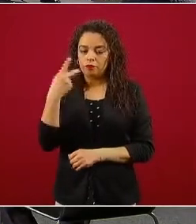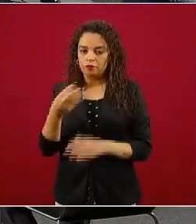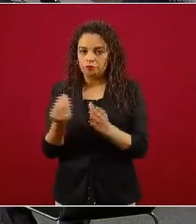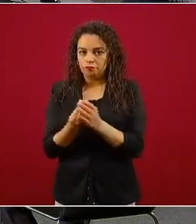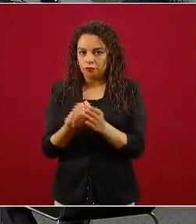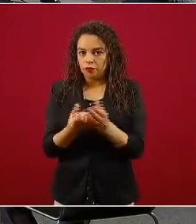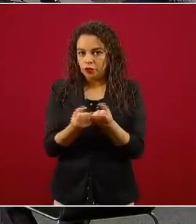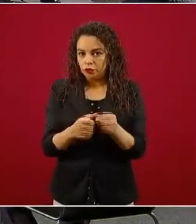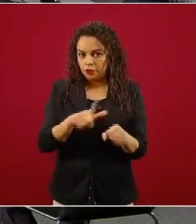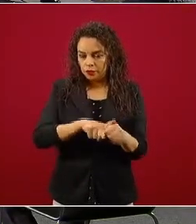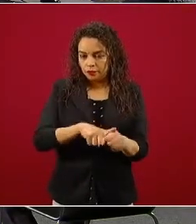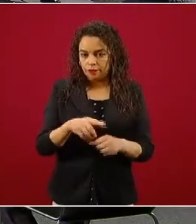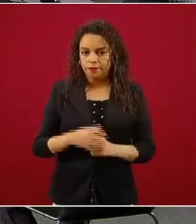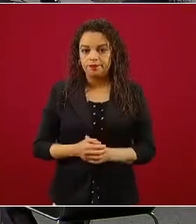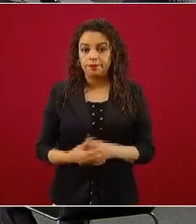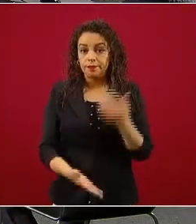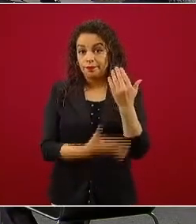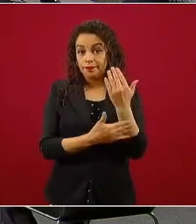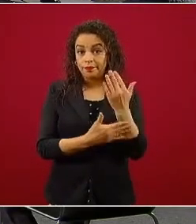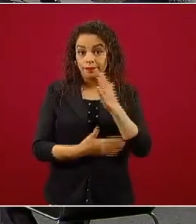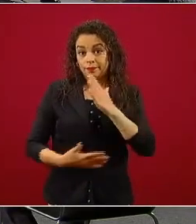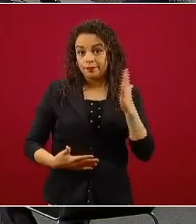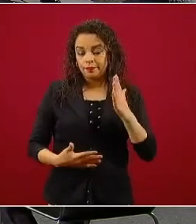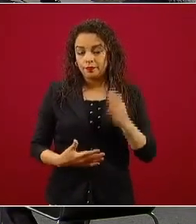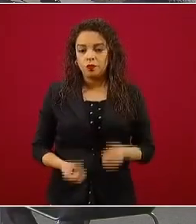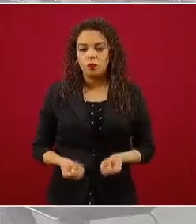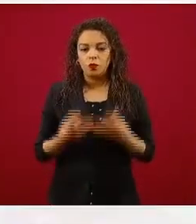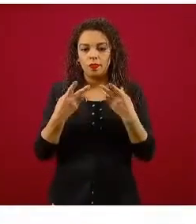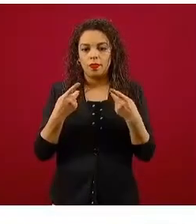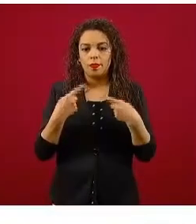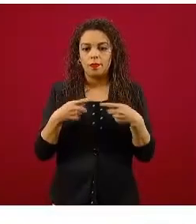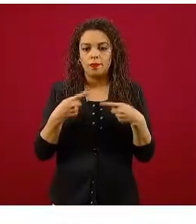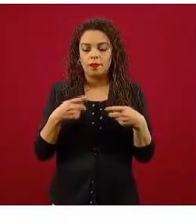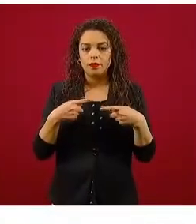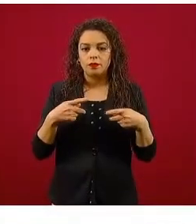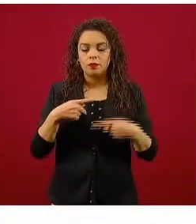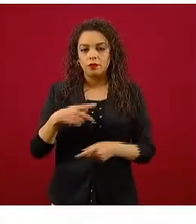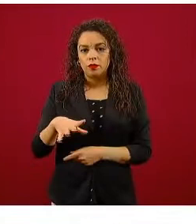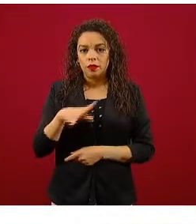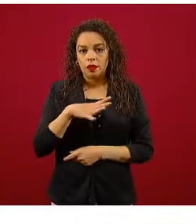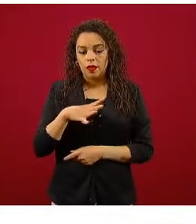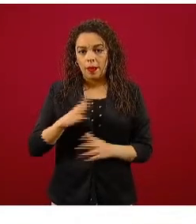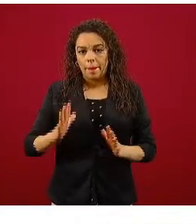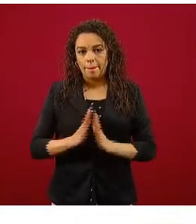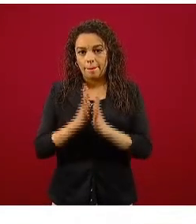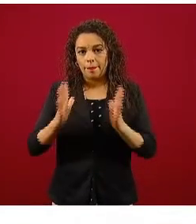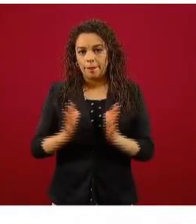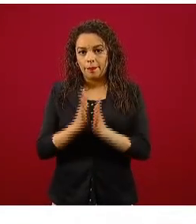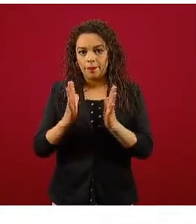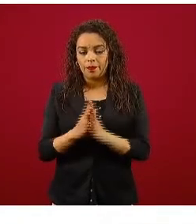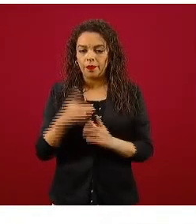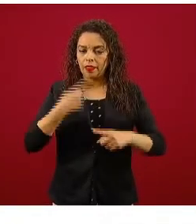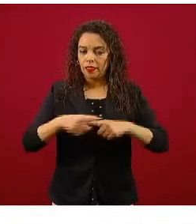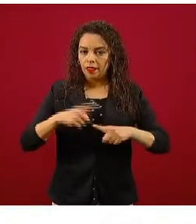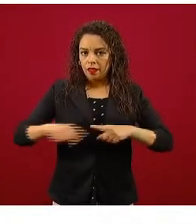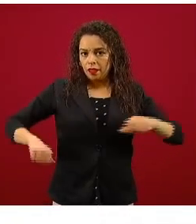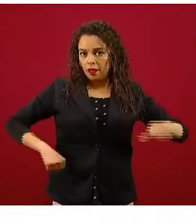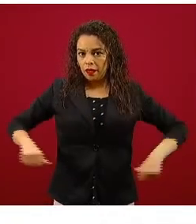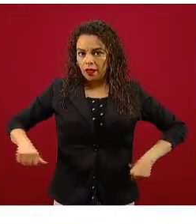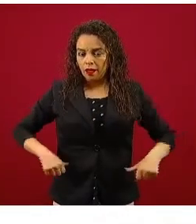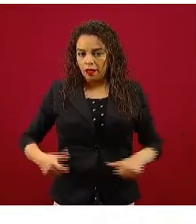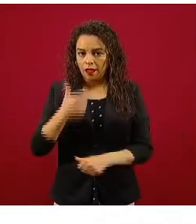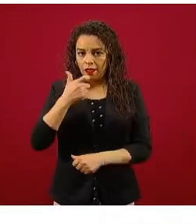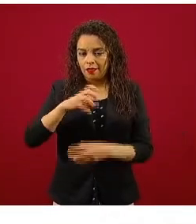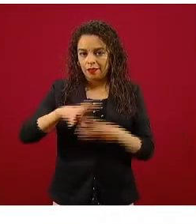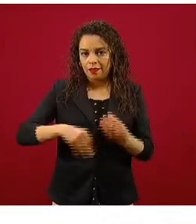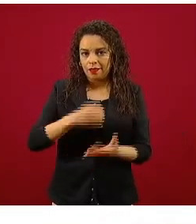derecha, el número de personas que participan en cada una de estas actividades económicas. Pocas